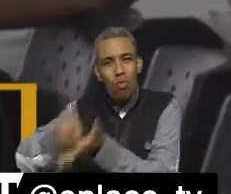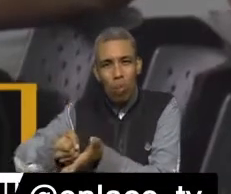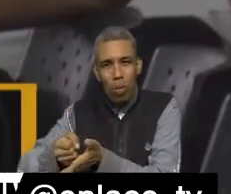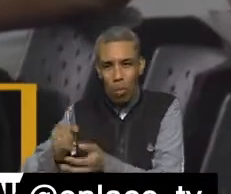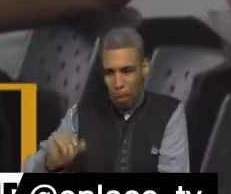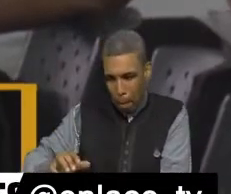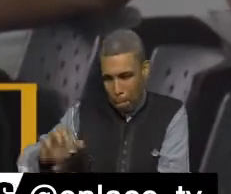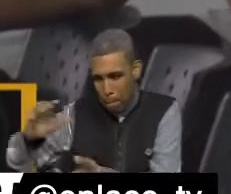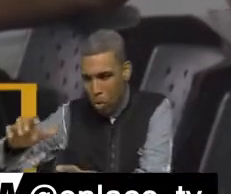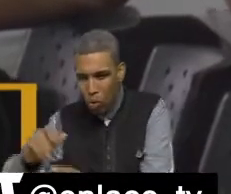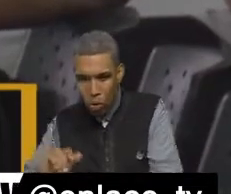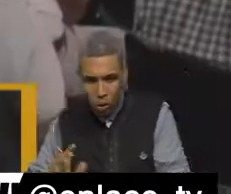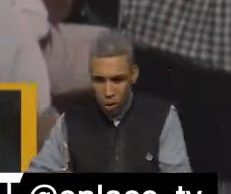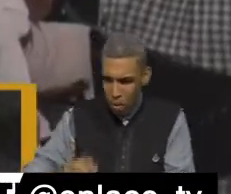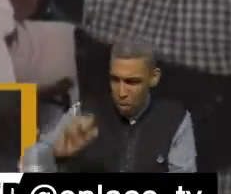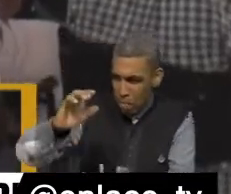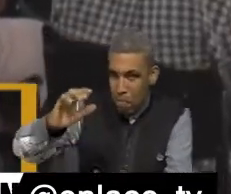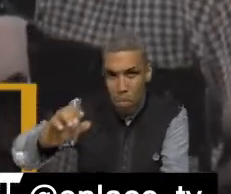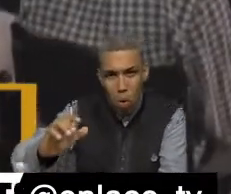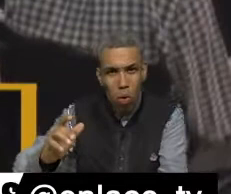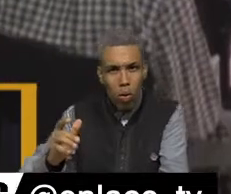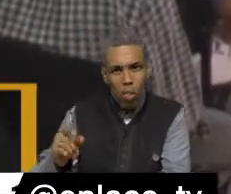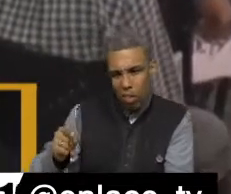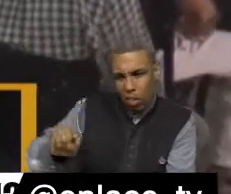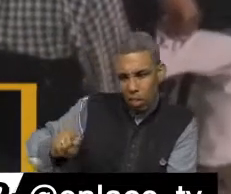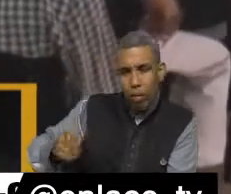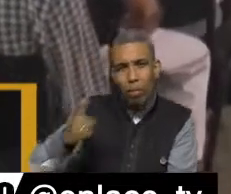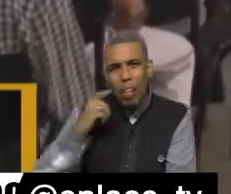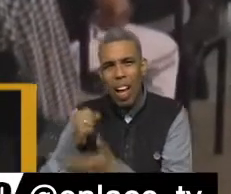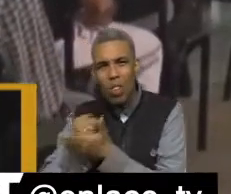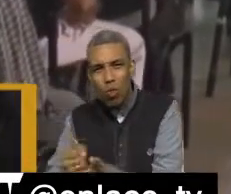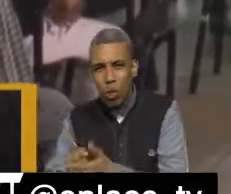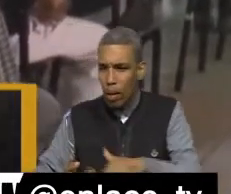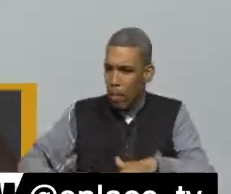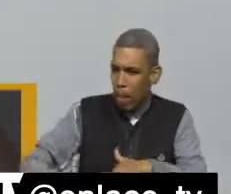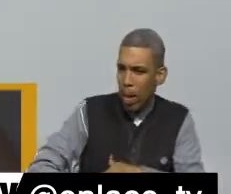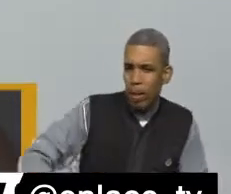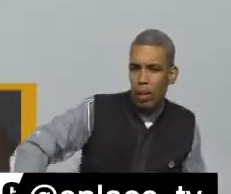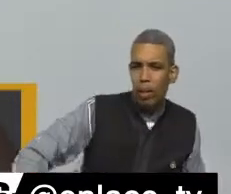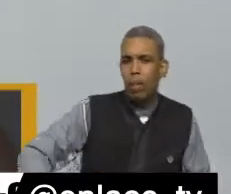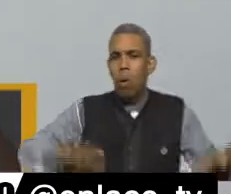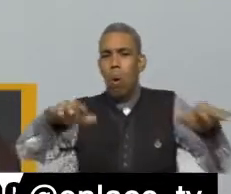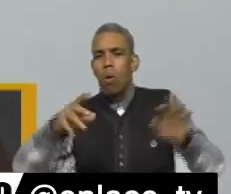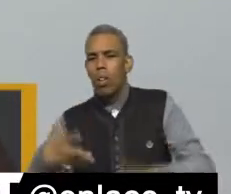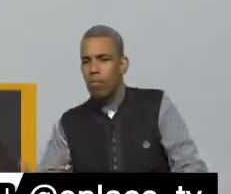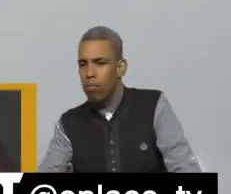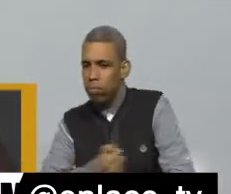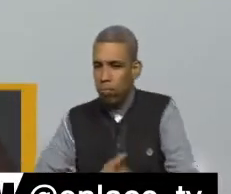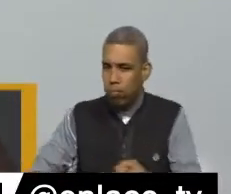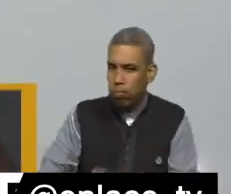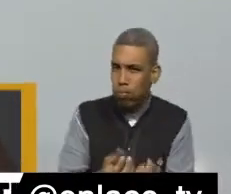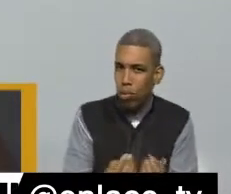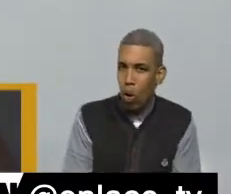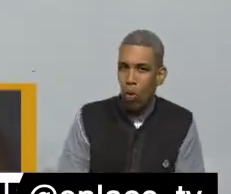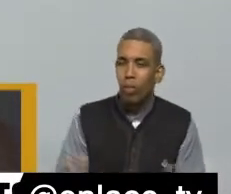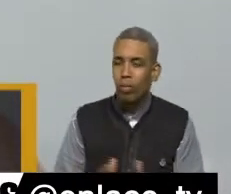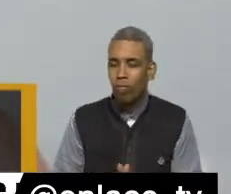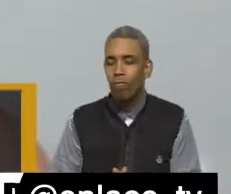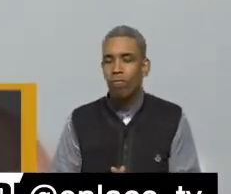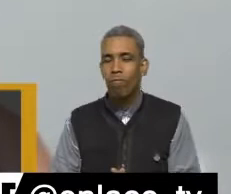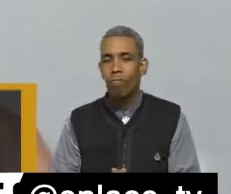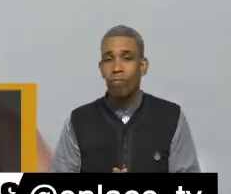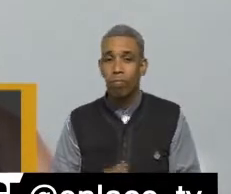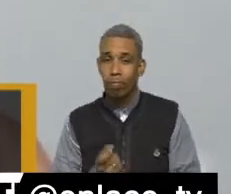rol y las funciones que tendrá cada integrante en el Consejo Municipal de Pesca. Inicialmente, para este sábado está convocado